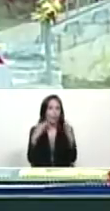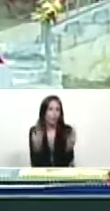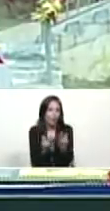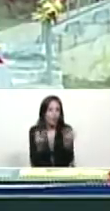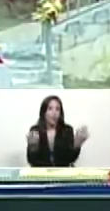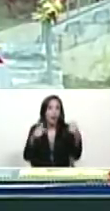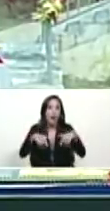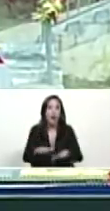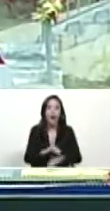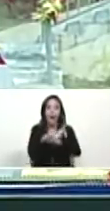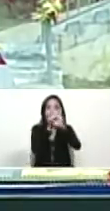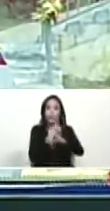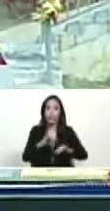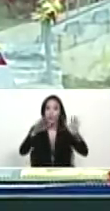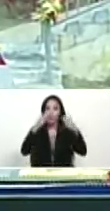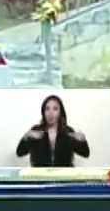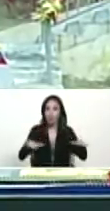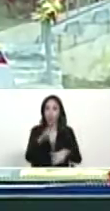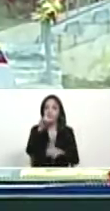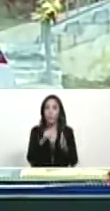Navidades del año 2018.